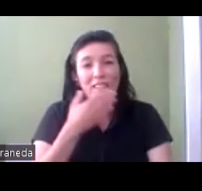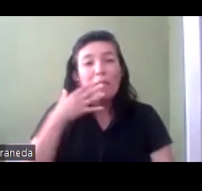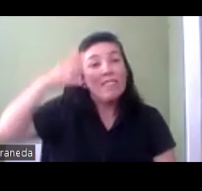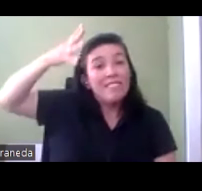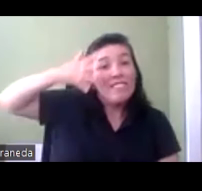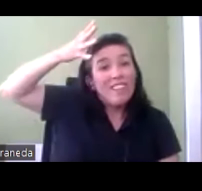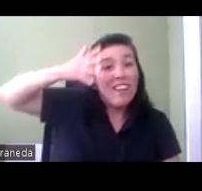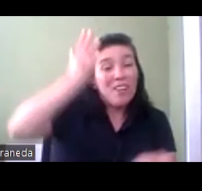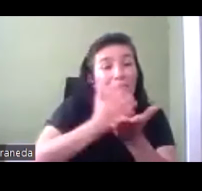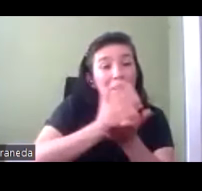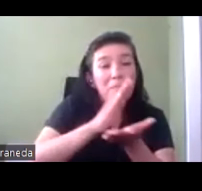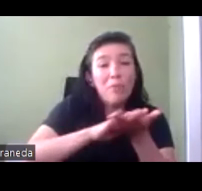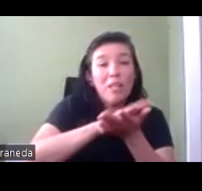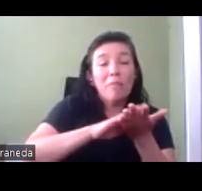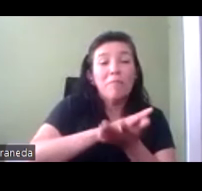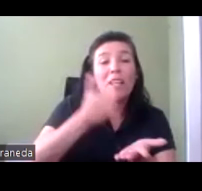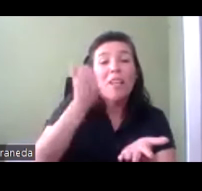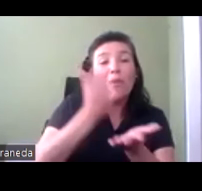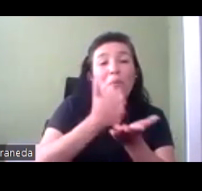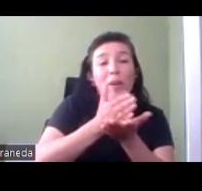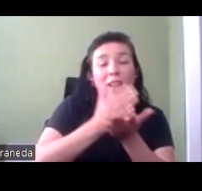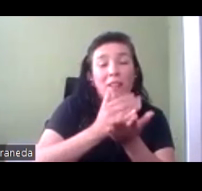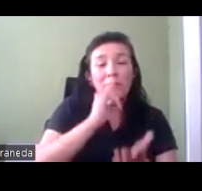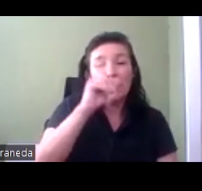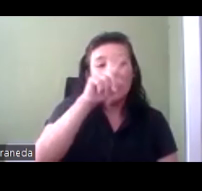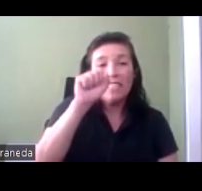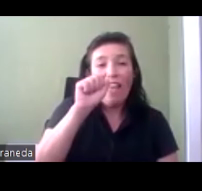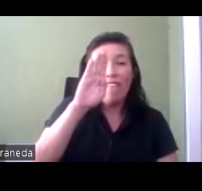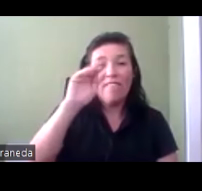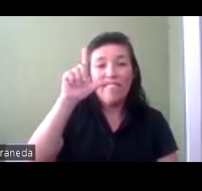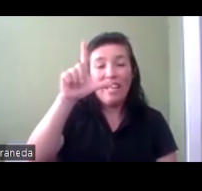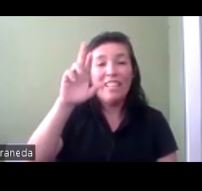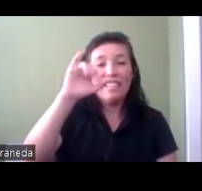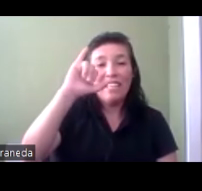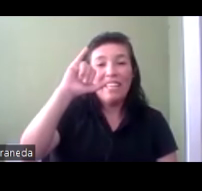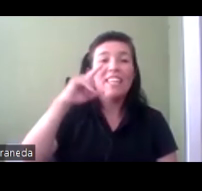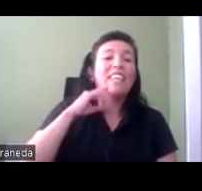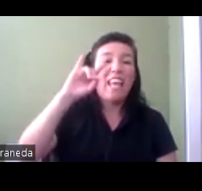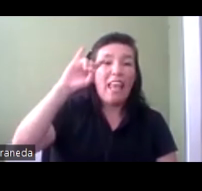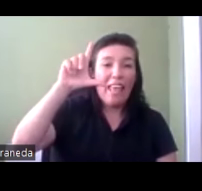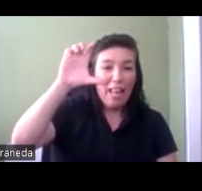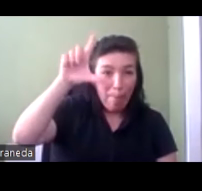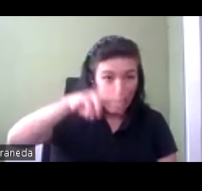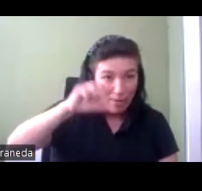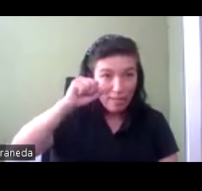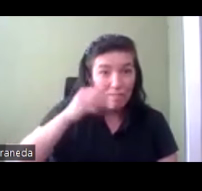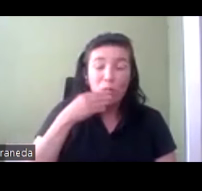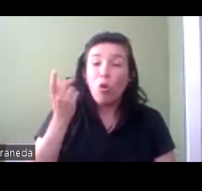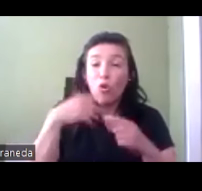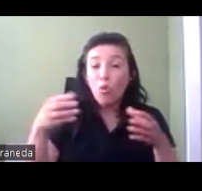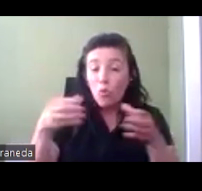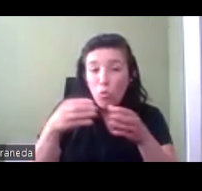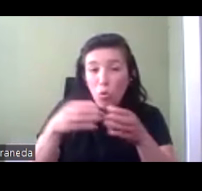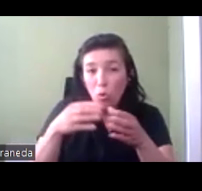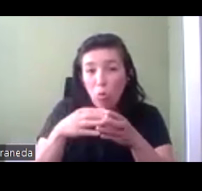colegio. Estuvimos en el colegio Isabel Riquelme en la compañía, a través de recorridos patrimoniales en conjunto con otras organizaciones sin fines de lucro como